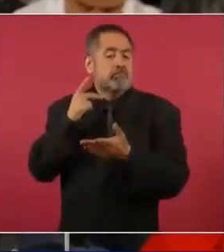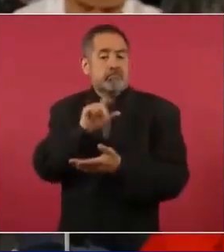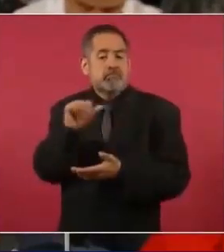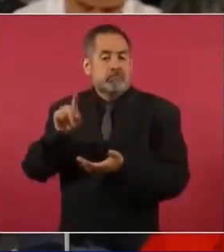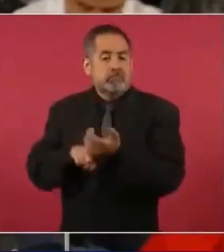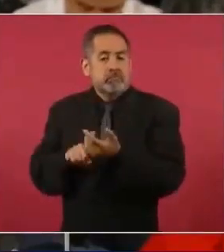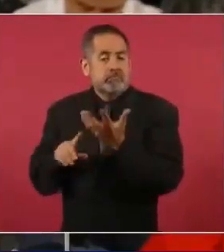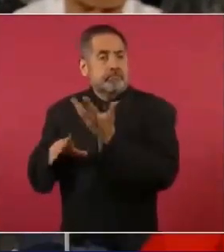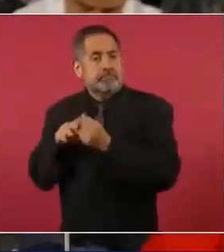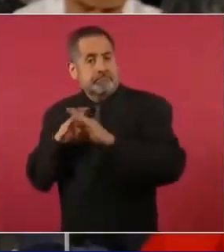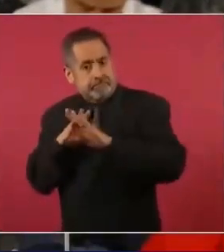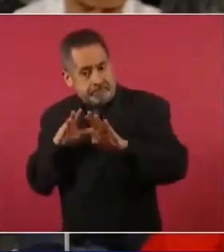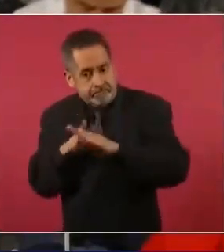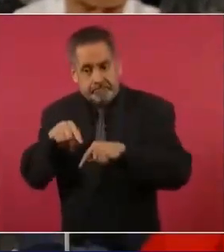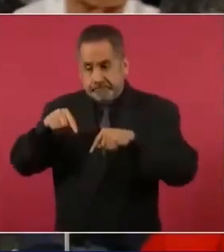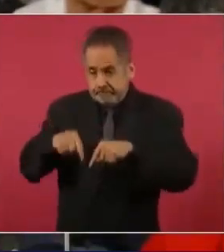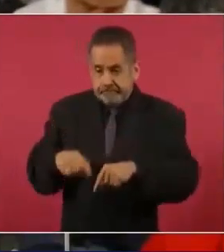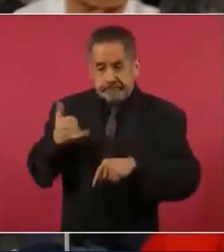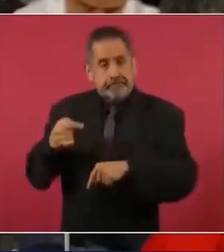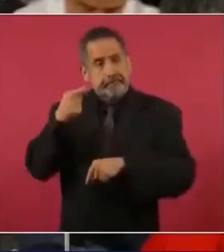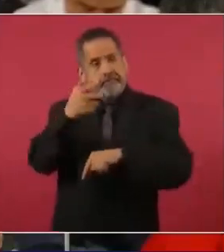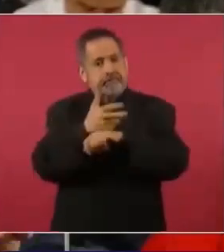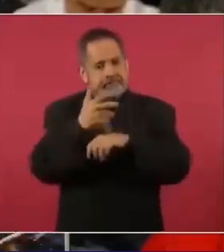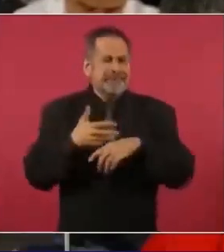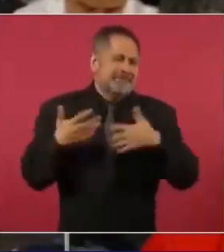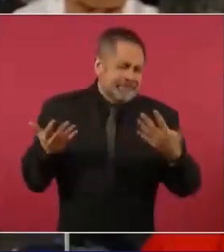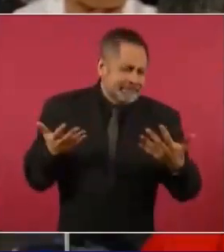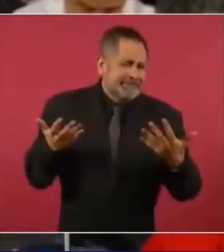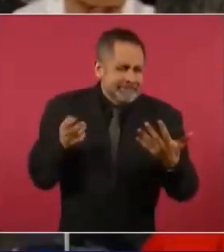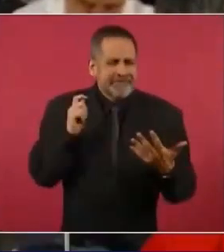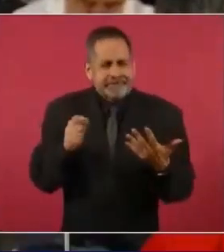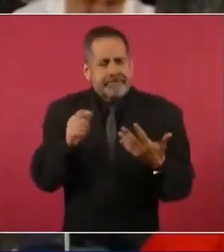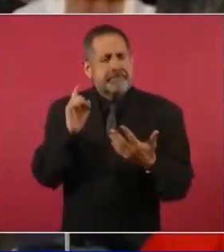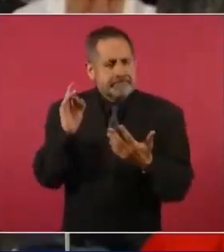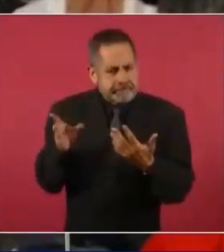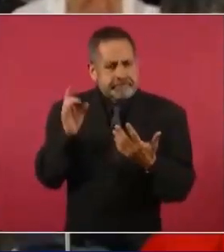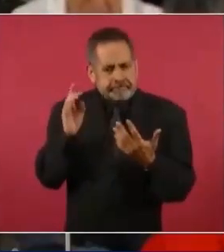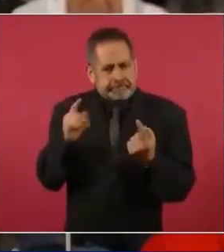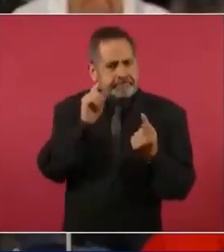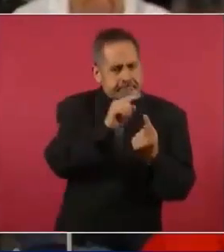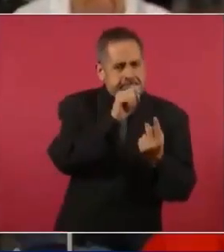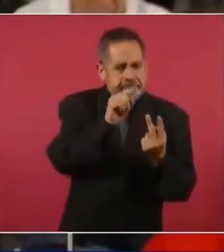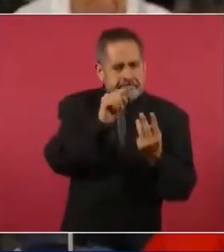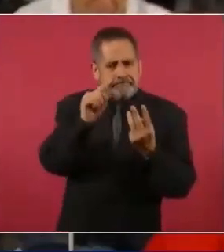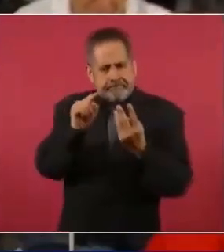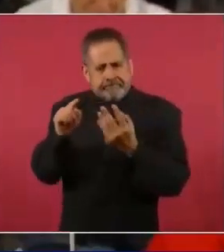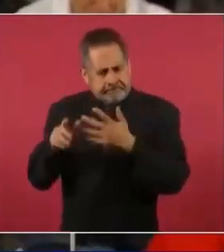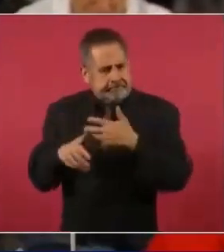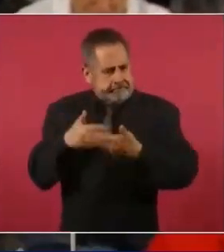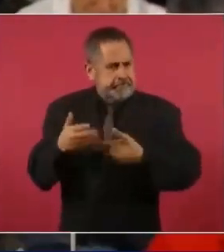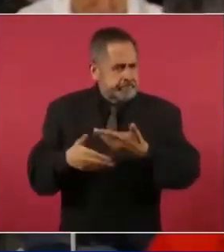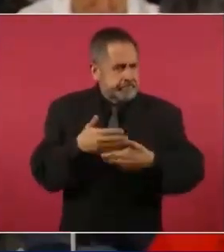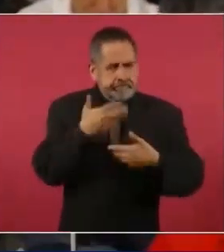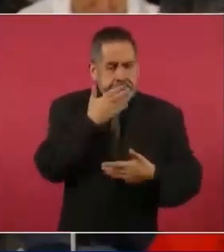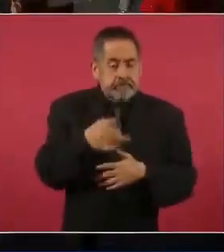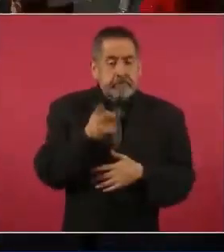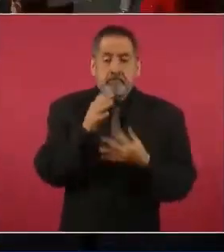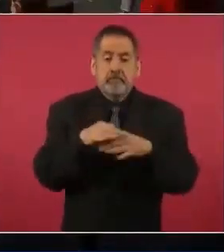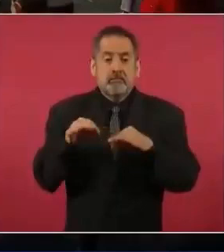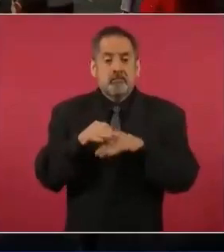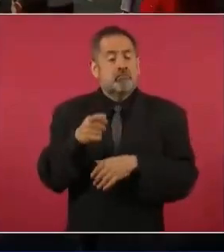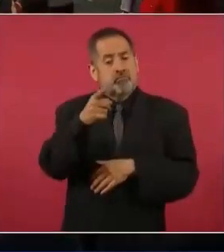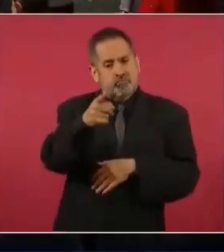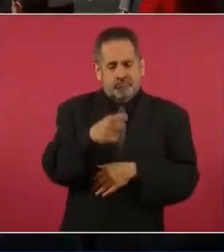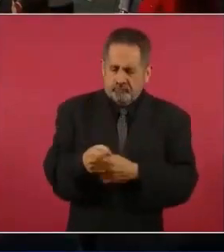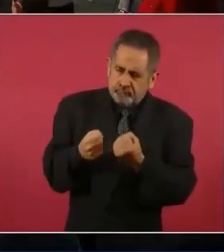migrantes, tanto aquí como allá en Estados Unidos. Entonces ya se está trabajando, presidente, pero va a ser muy importante el empuje que usted le